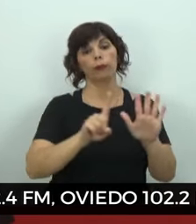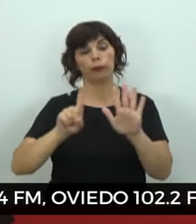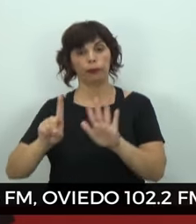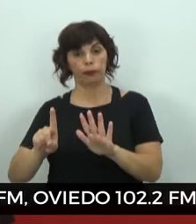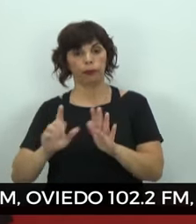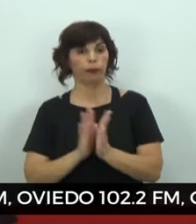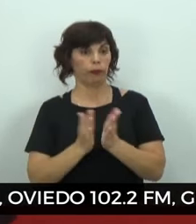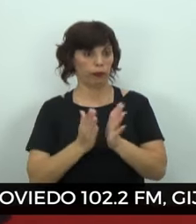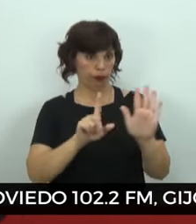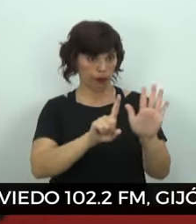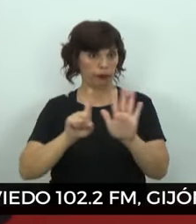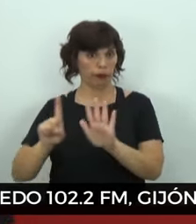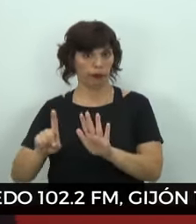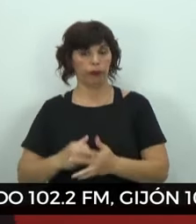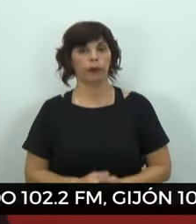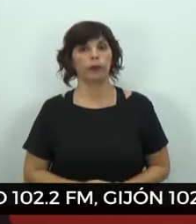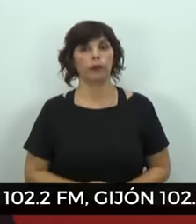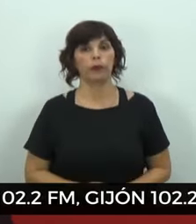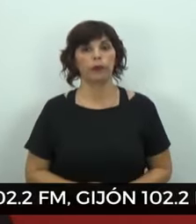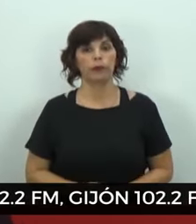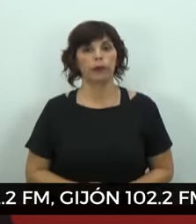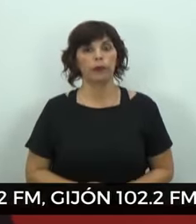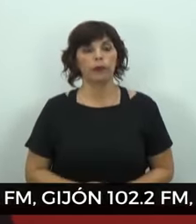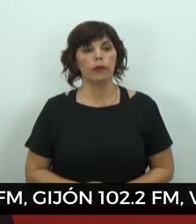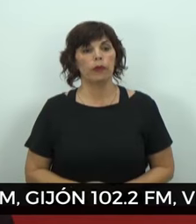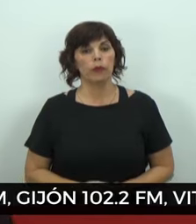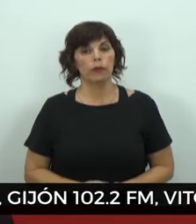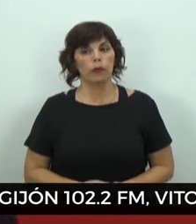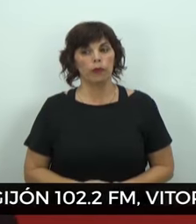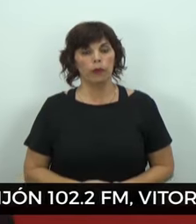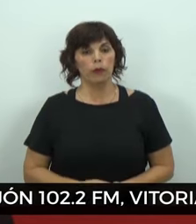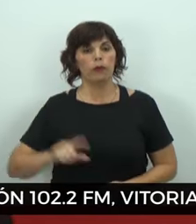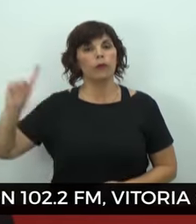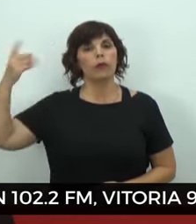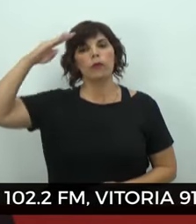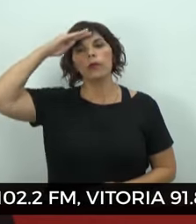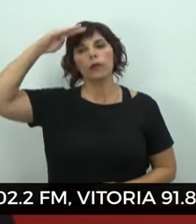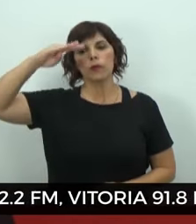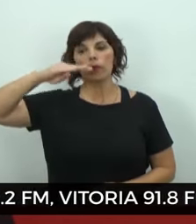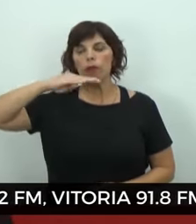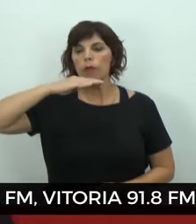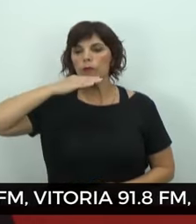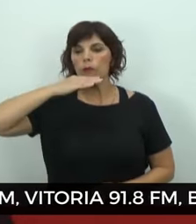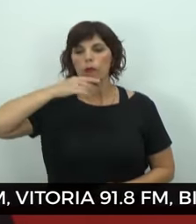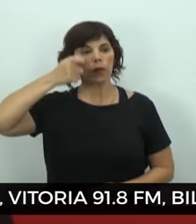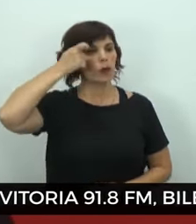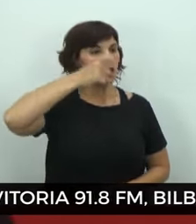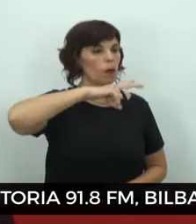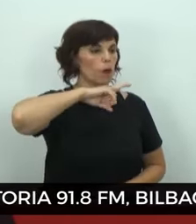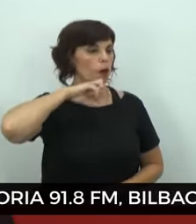Y en ningún lugar ahí, a lo contrario, Dios el Padre muchas veces le dijo al pueblo de